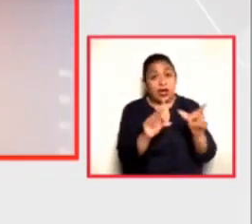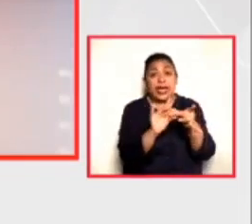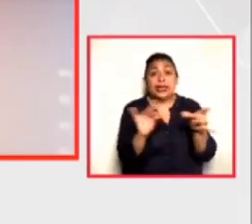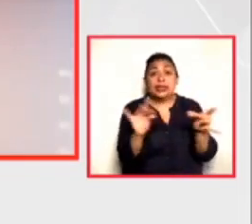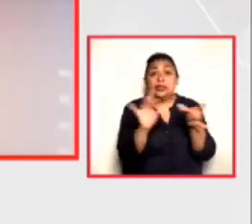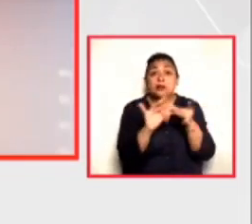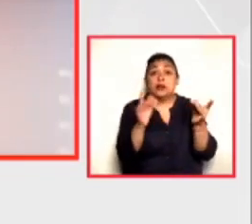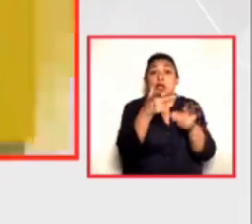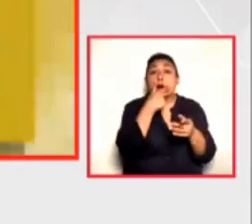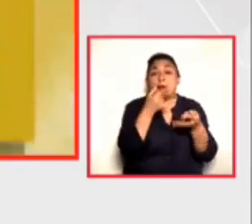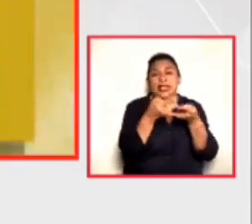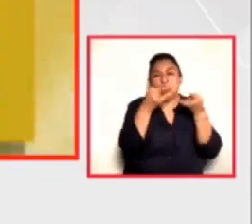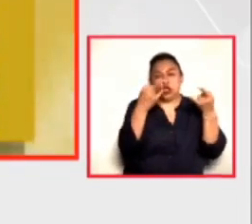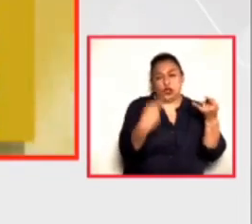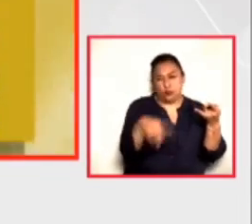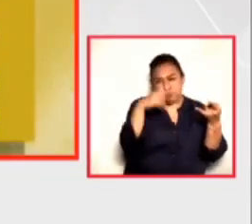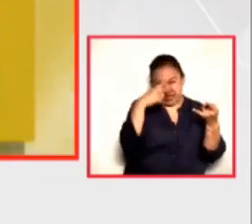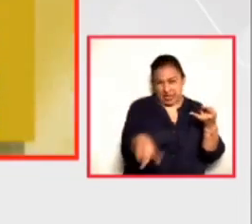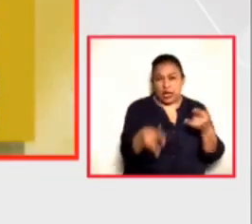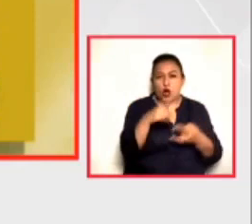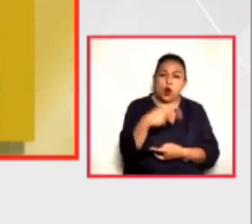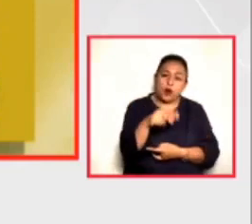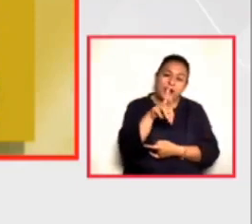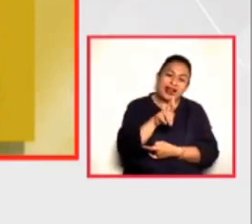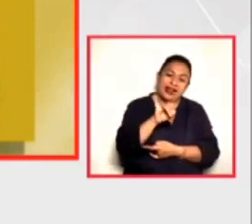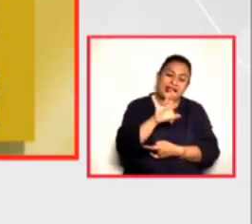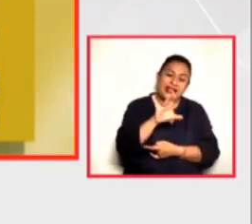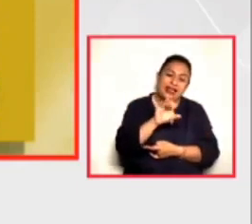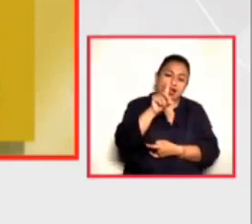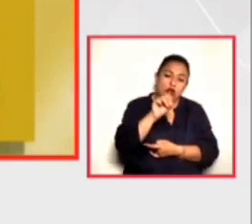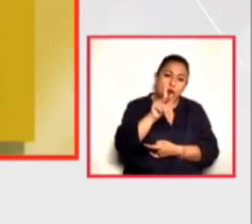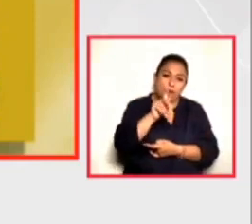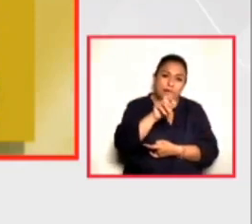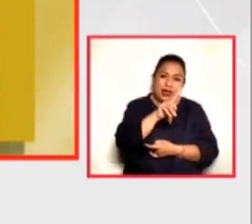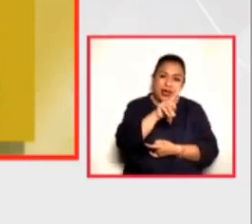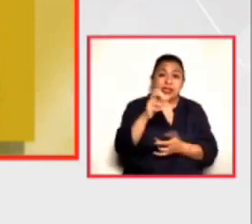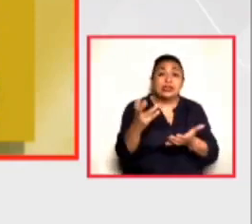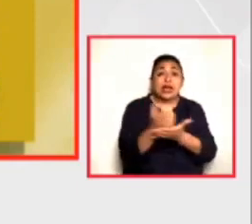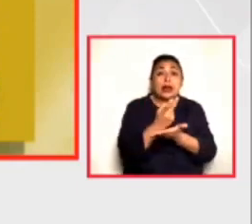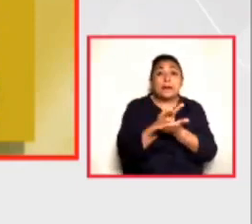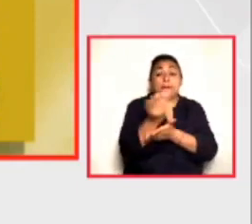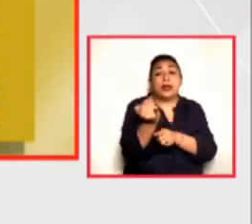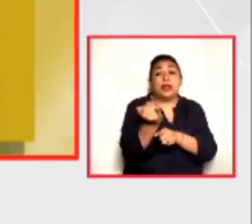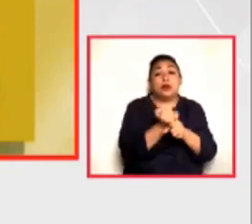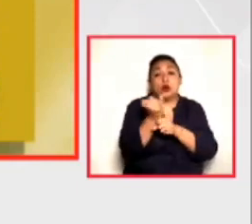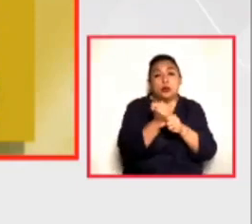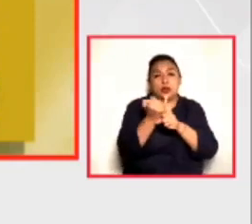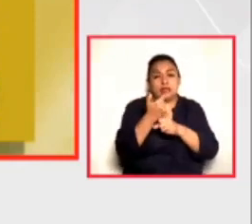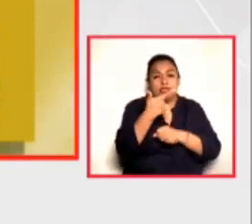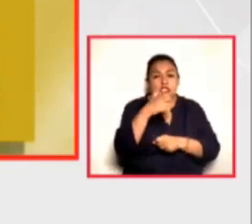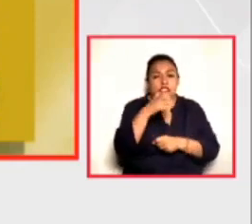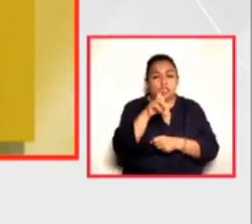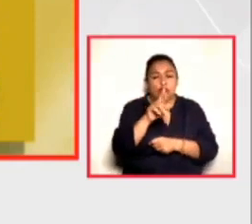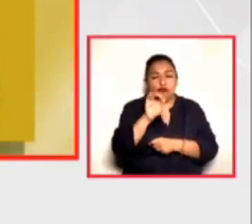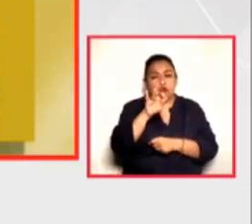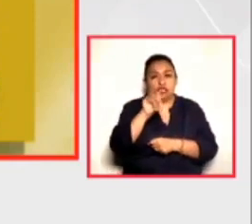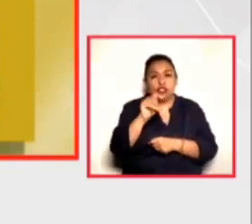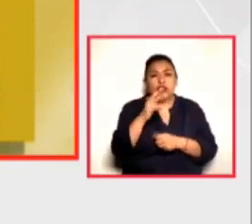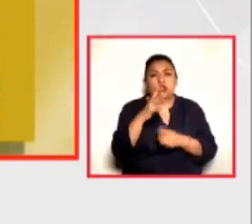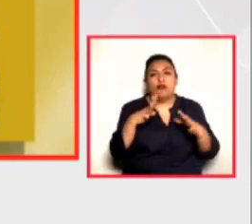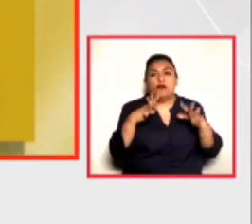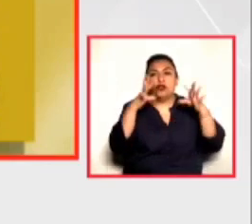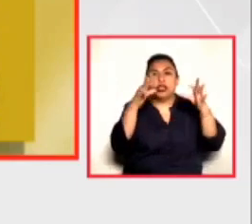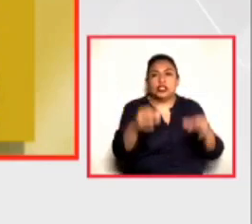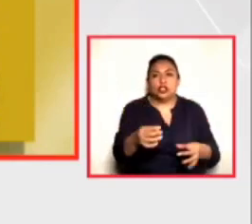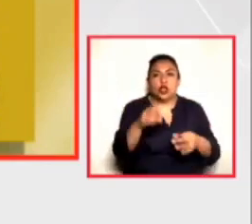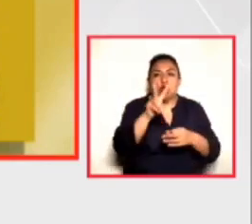historiador mexicano Ricardo Pérez Monfort fue uno de los ganadores del premio de investigación George Foster de la Fundación Alexander von Humboldt por